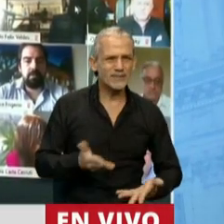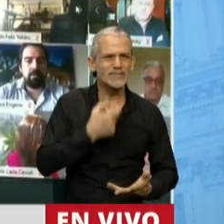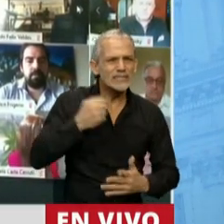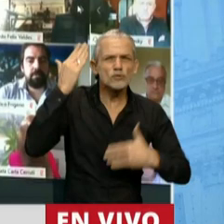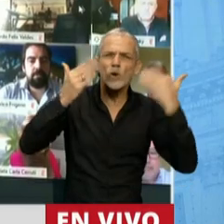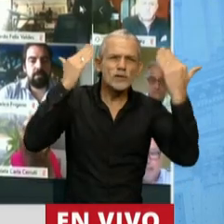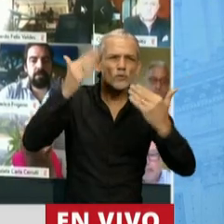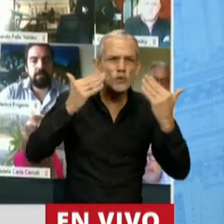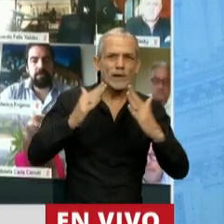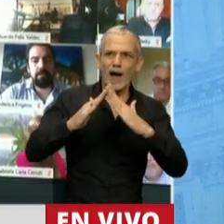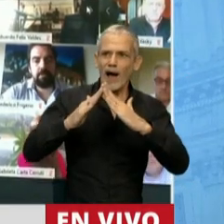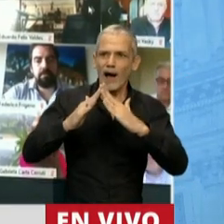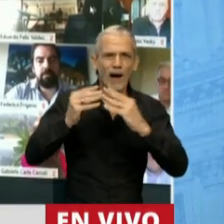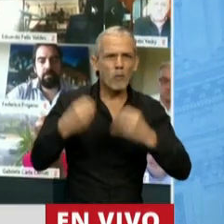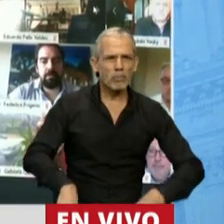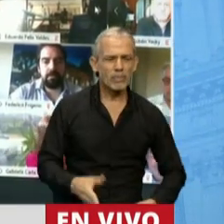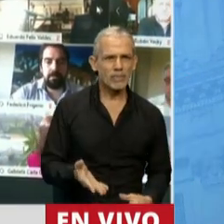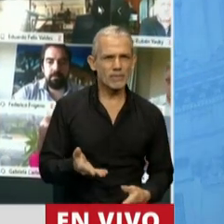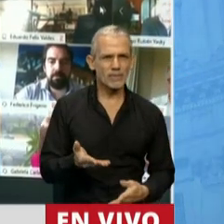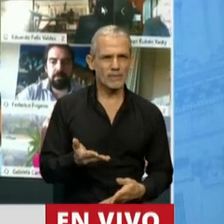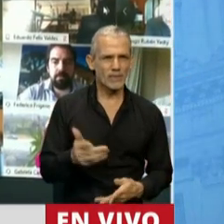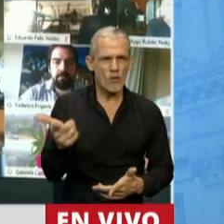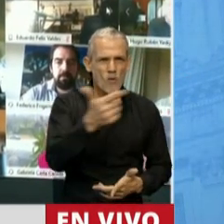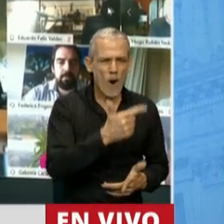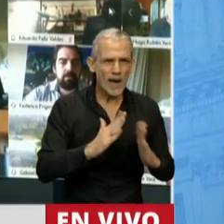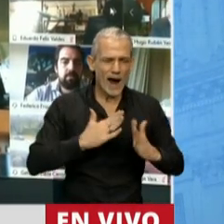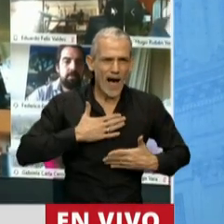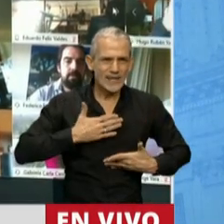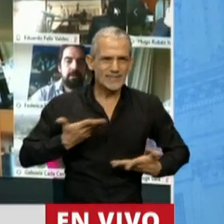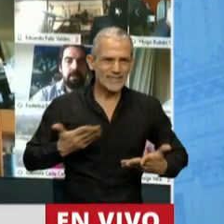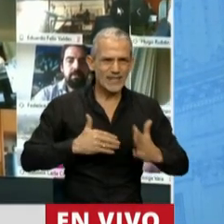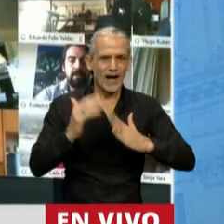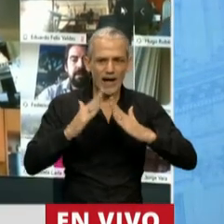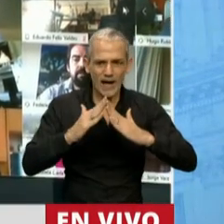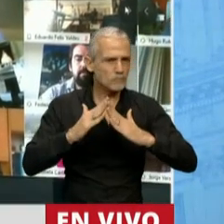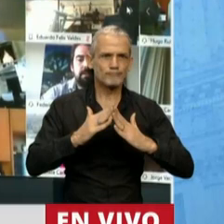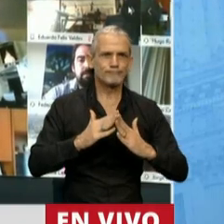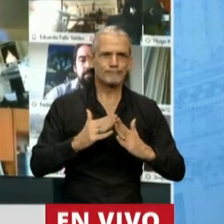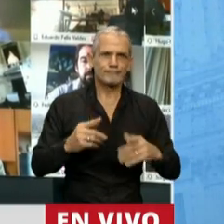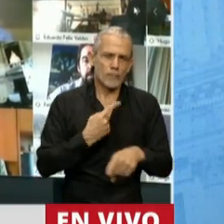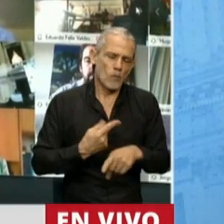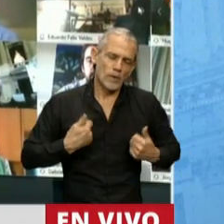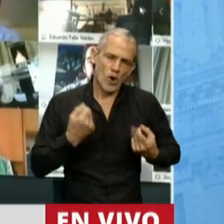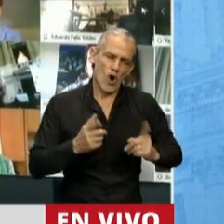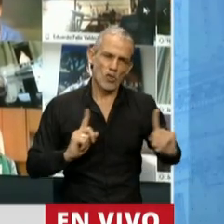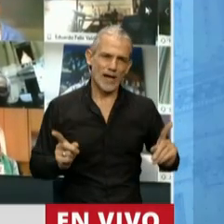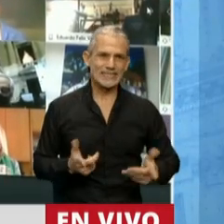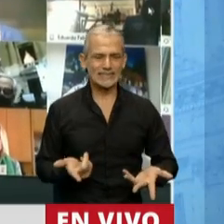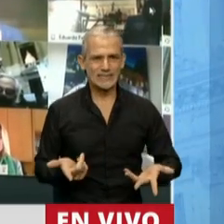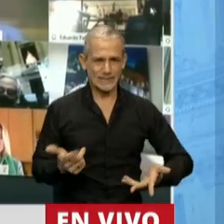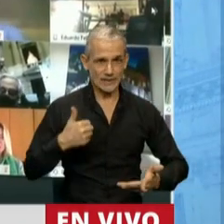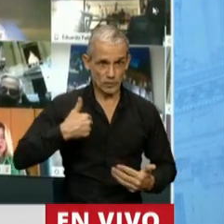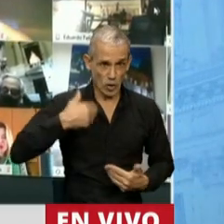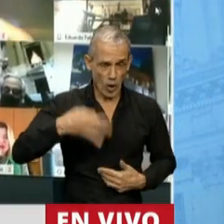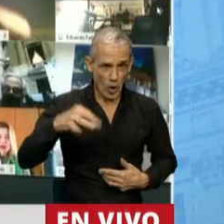que se han perdido de poder tener su vivienda propia. Por eso me veo